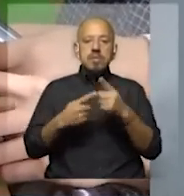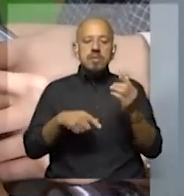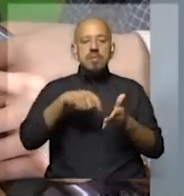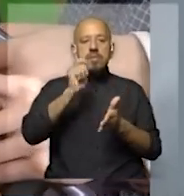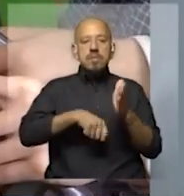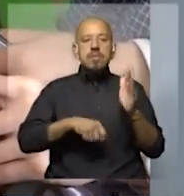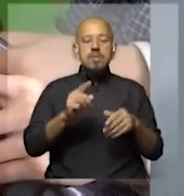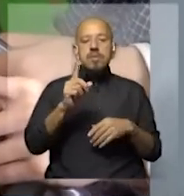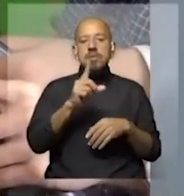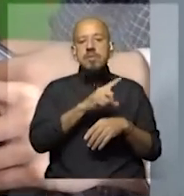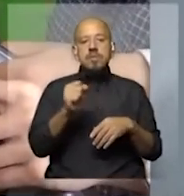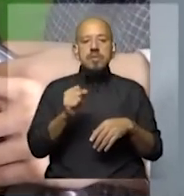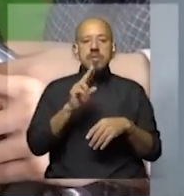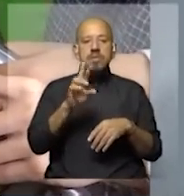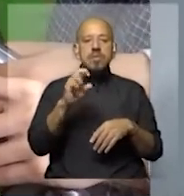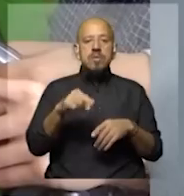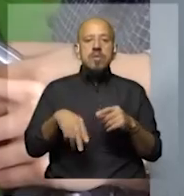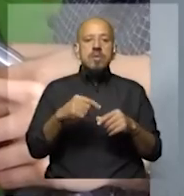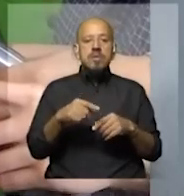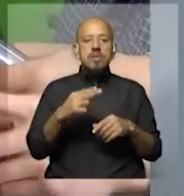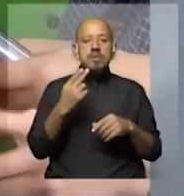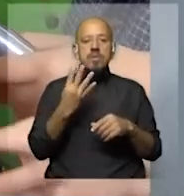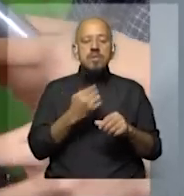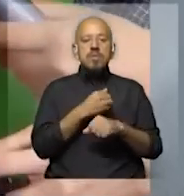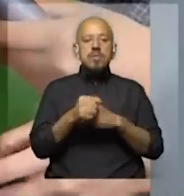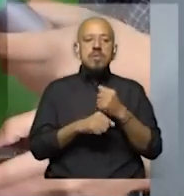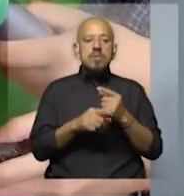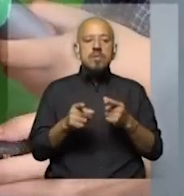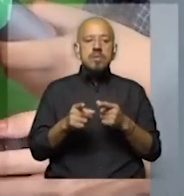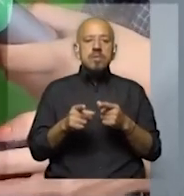de 100 urres y una inhabilitación por cuatro años